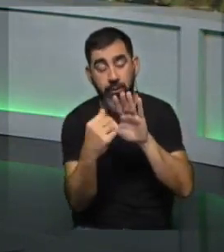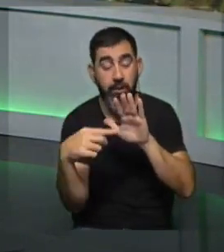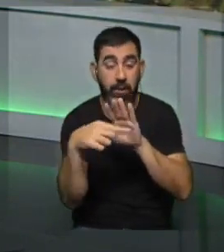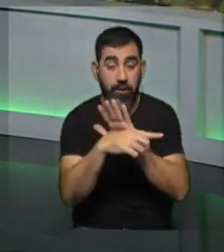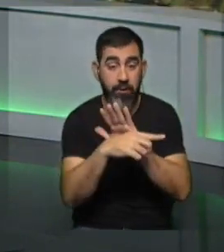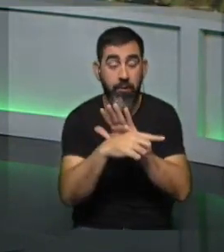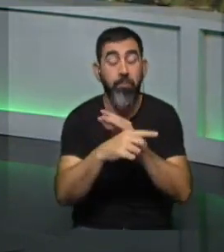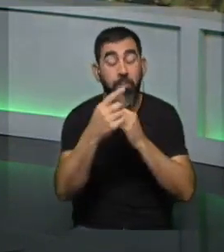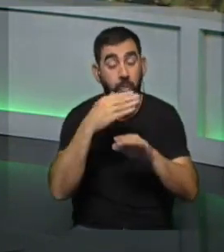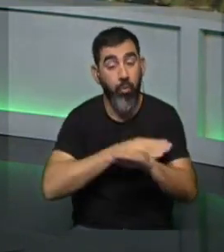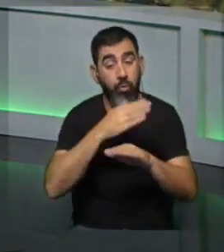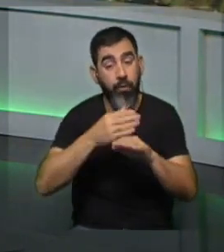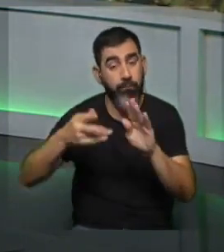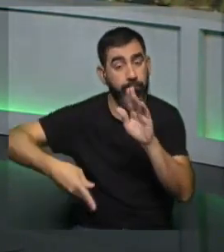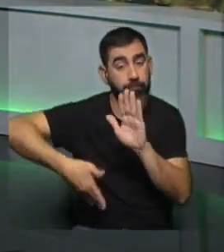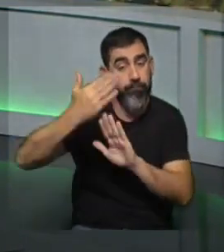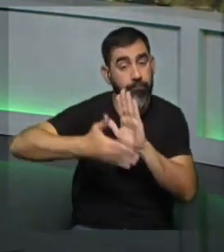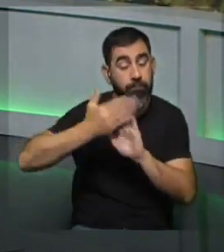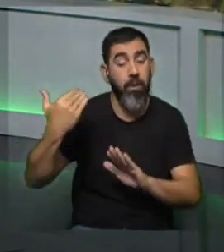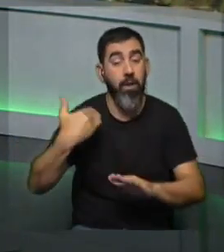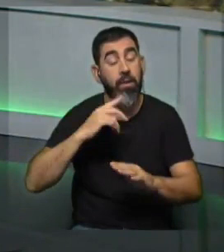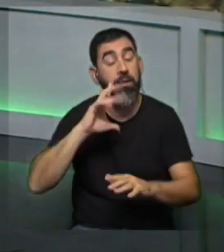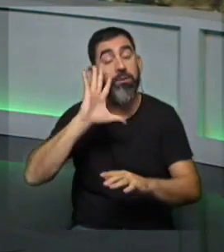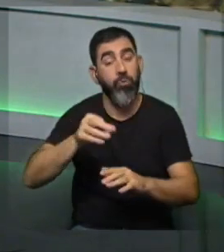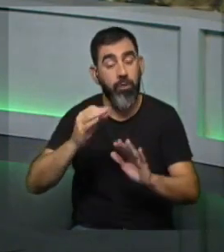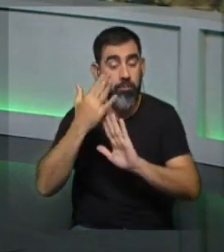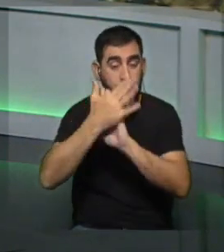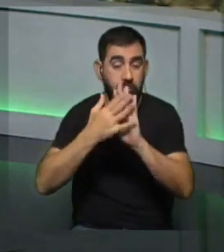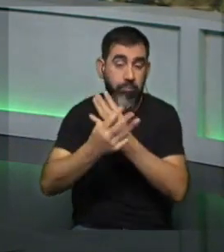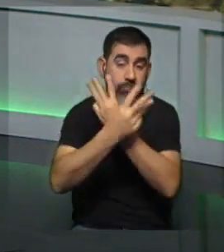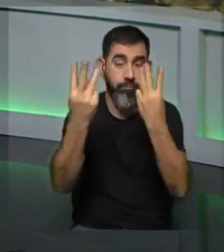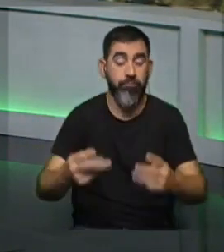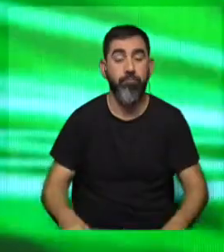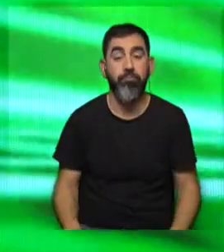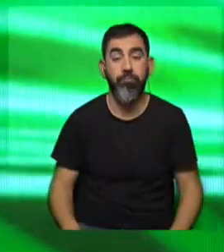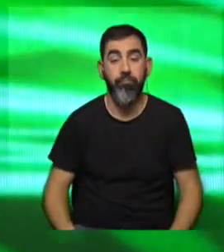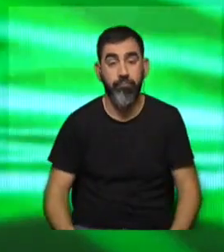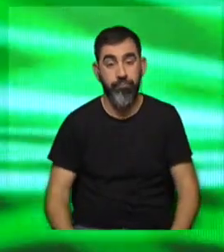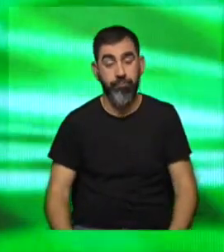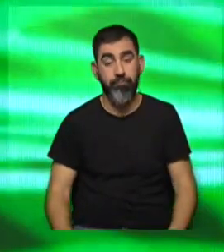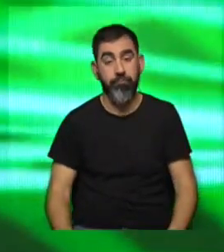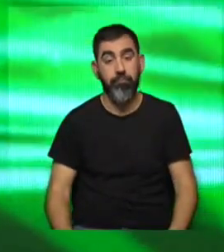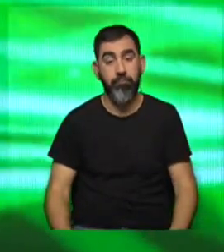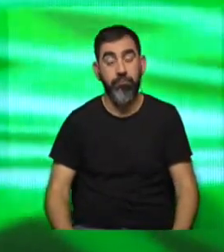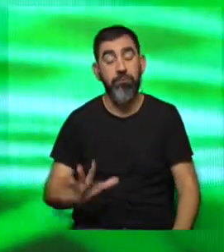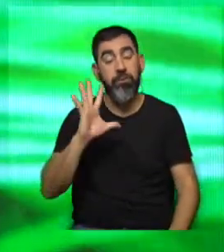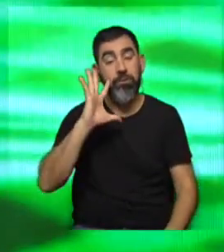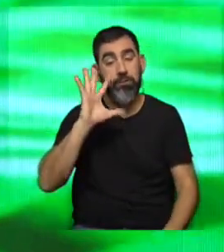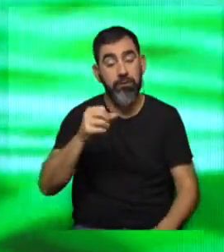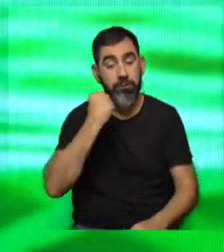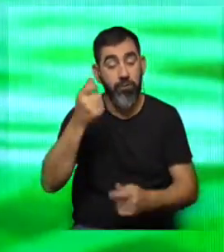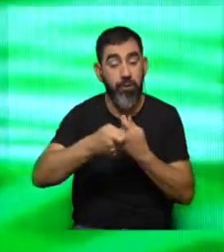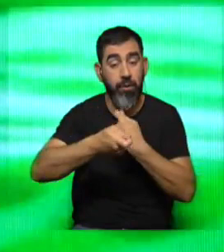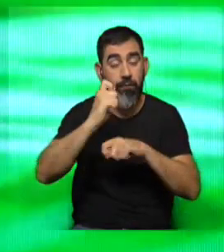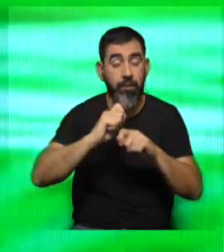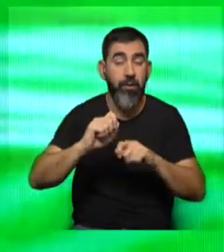del Éxodo de uruguayos hacia Argentina comenzó a sentirse ahora en todo el país donde notamos una calidad importante entre